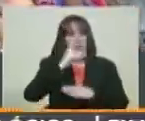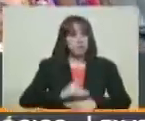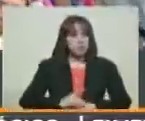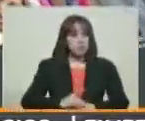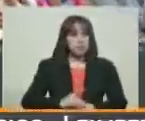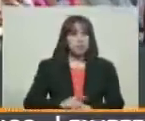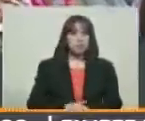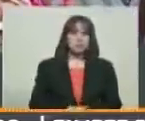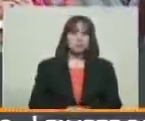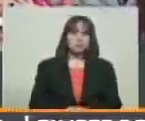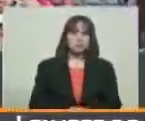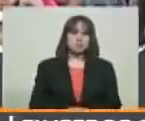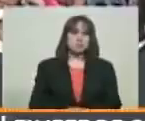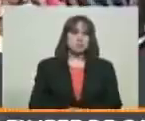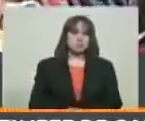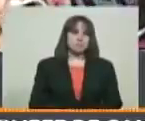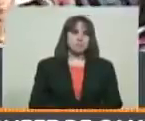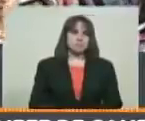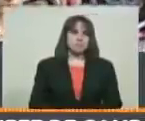discapacidad,